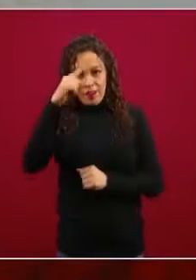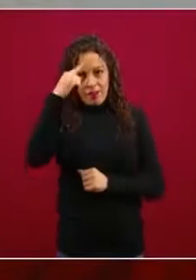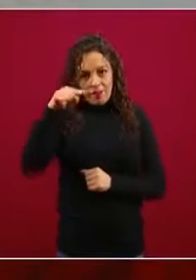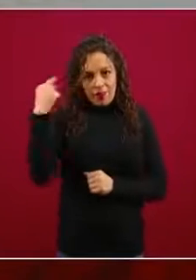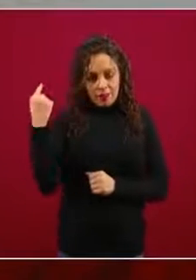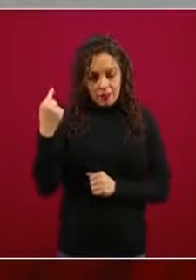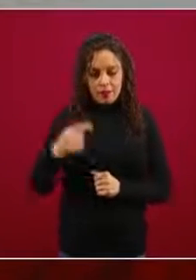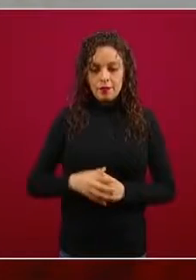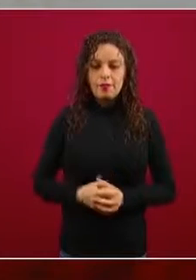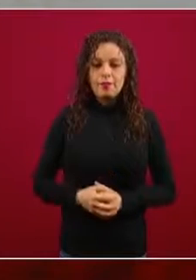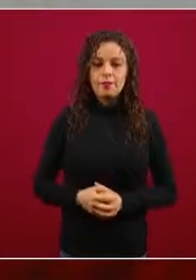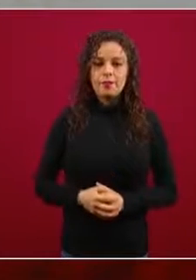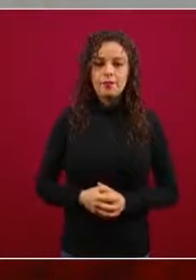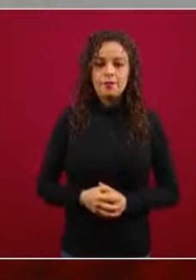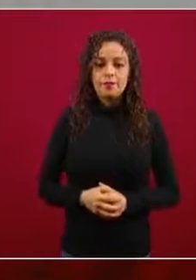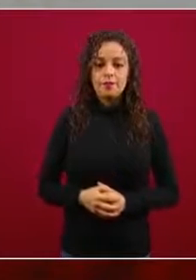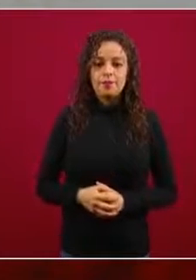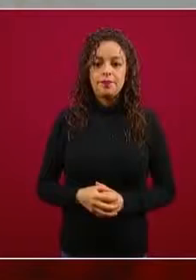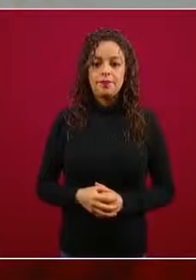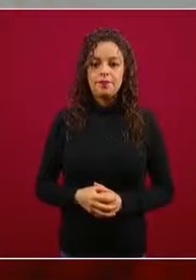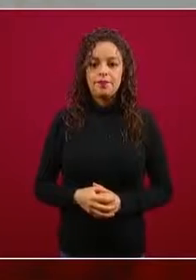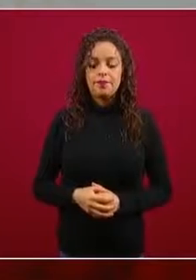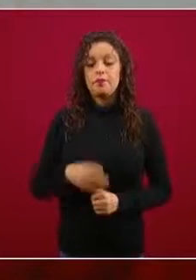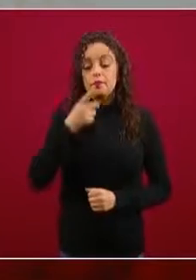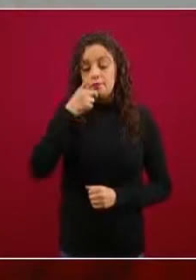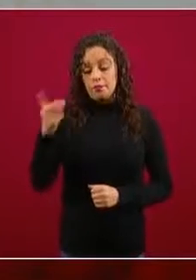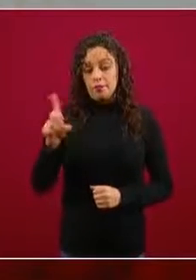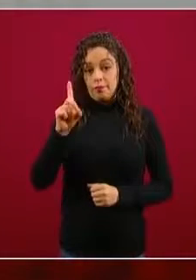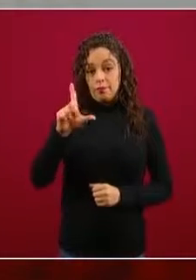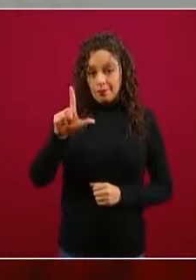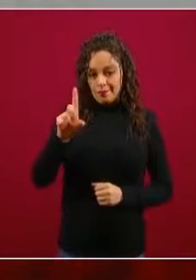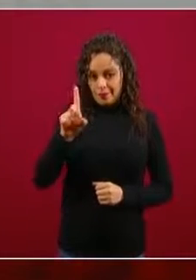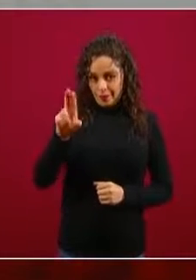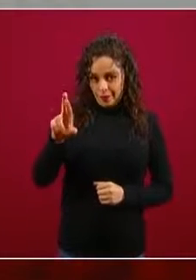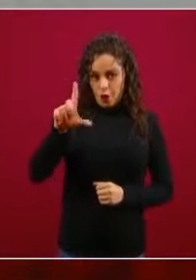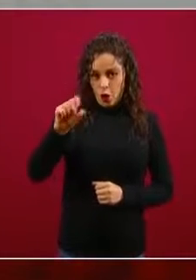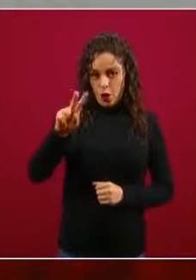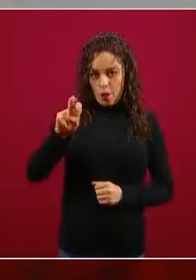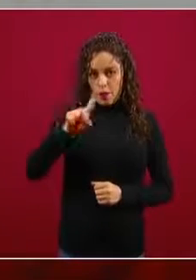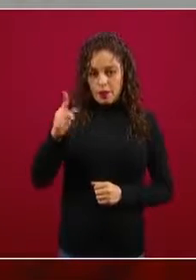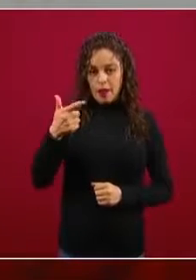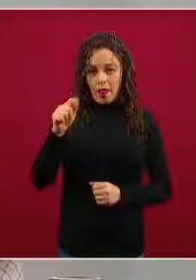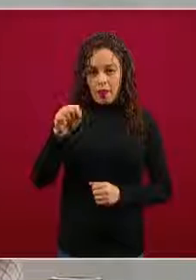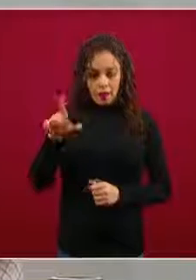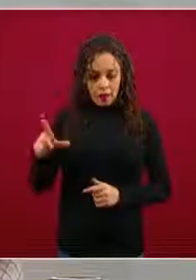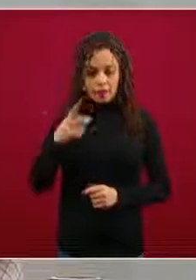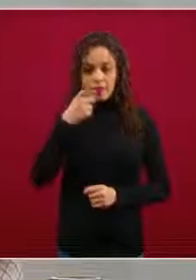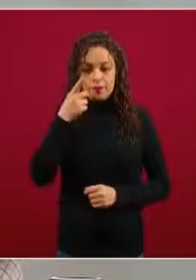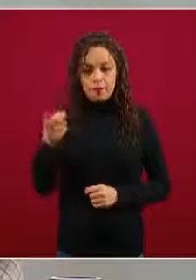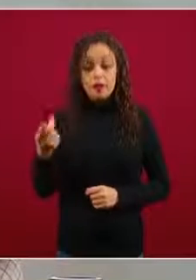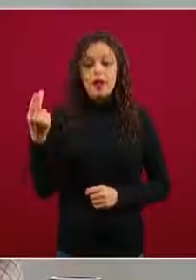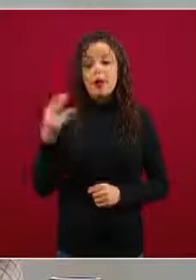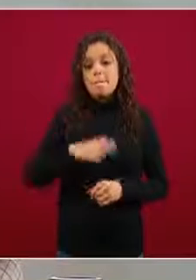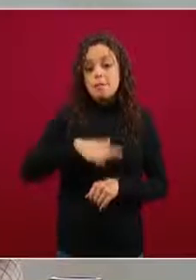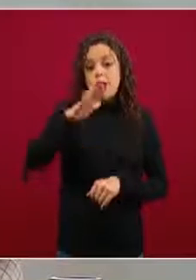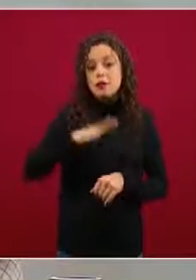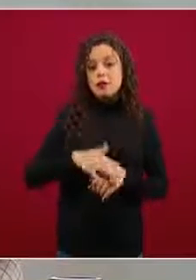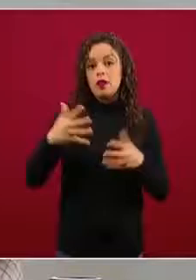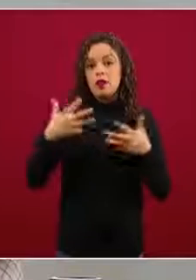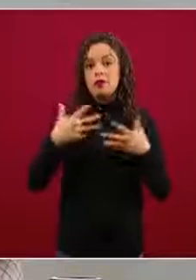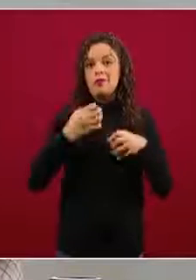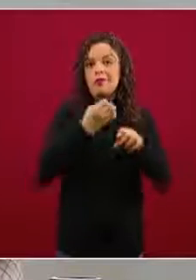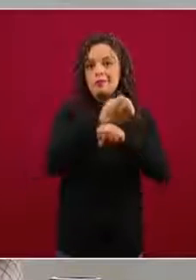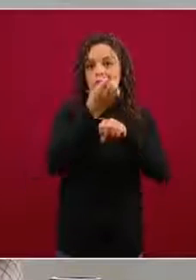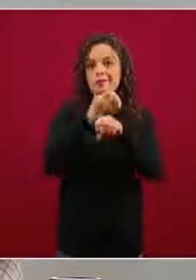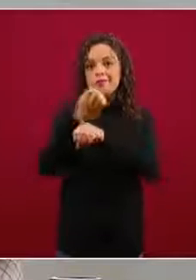comentar que, como también lo decía el doctor López-Gatell, se está incorporando más unidades de aquellos